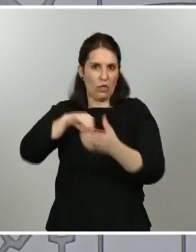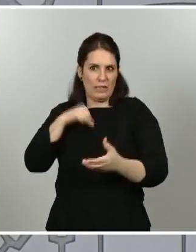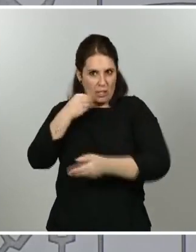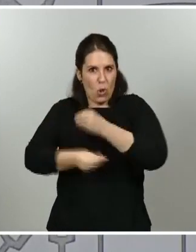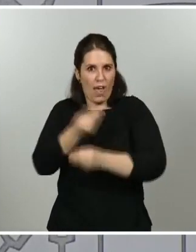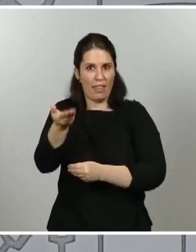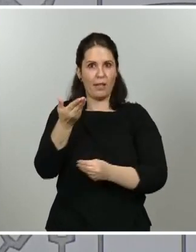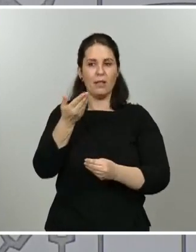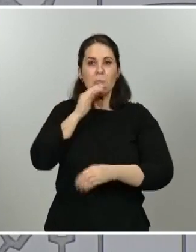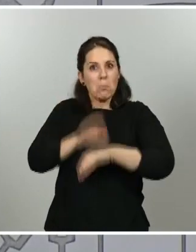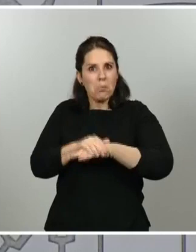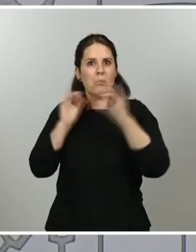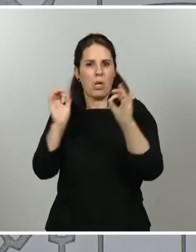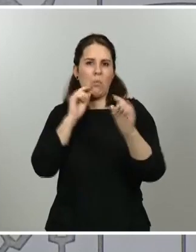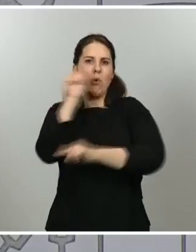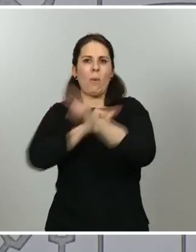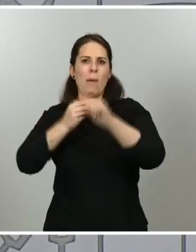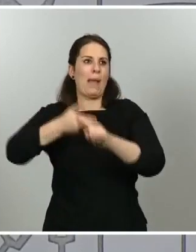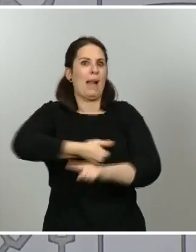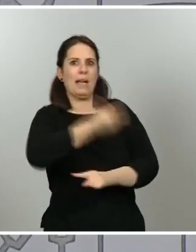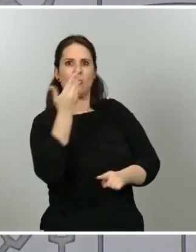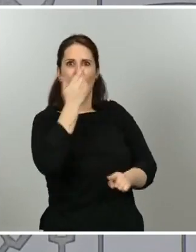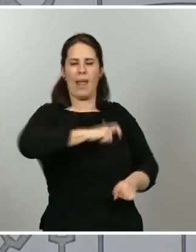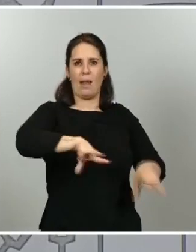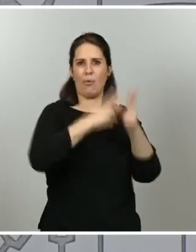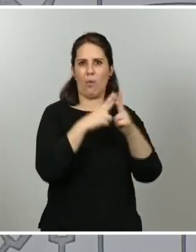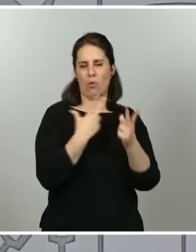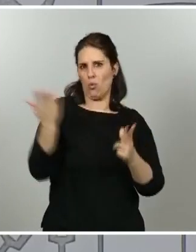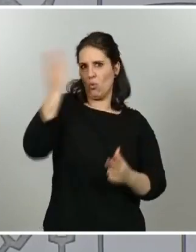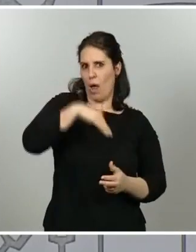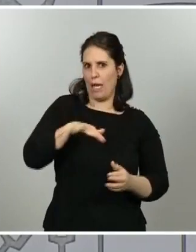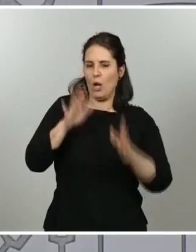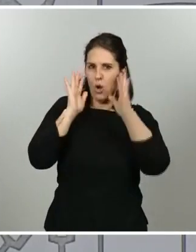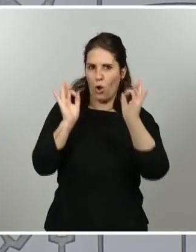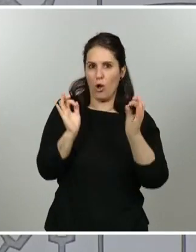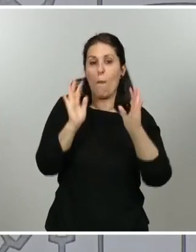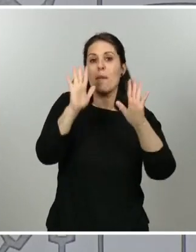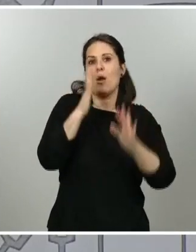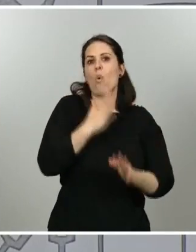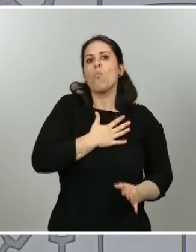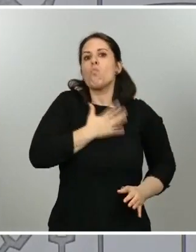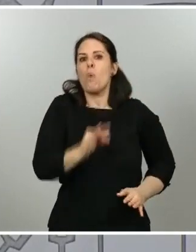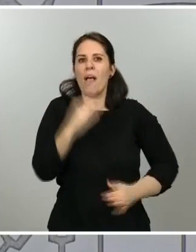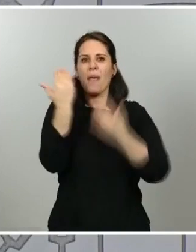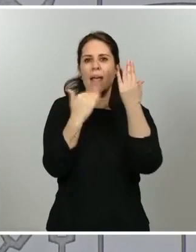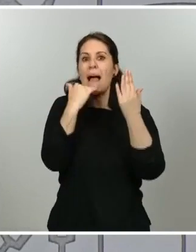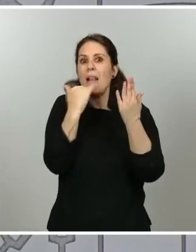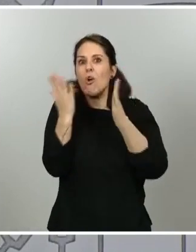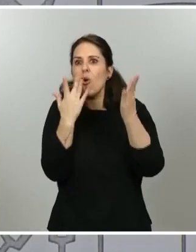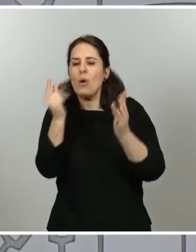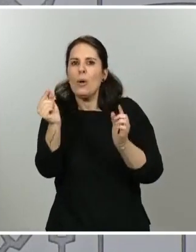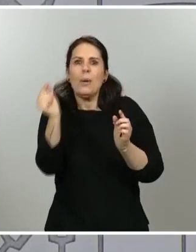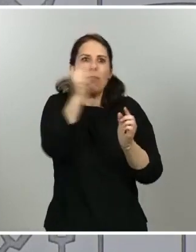ningún problema para la población, pero, por supuesto, que pueden en algún momento realizarse alguna transmisión a partir de estos casos.